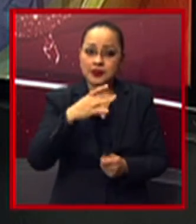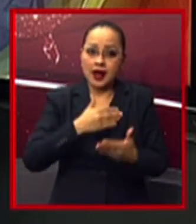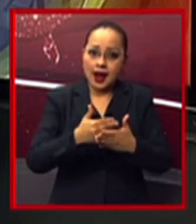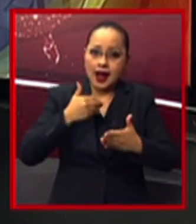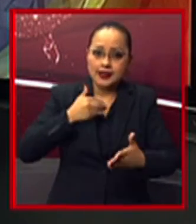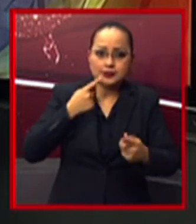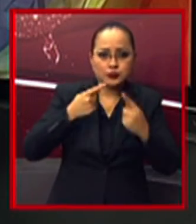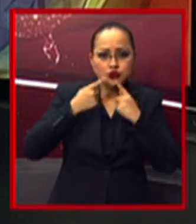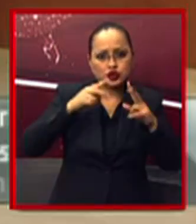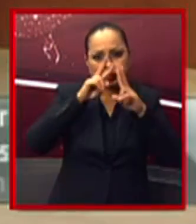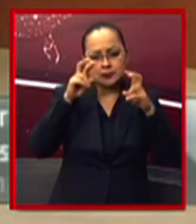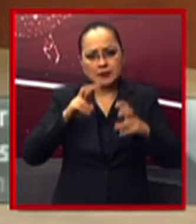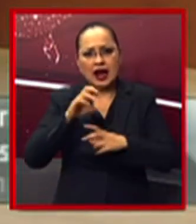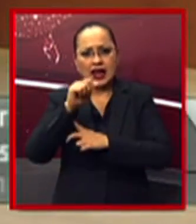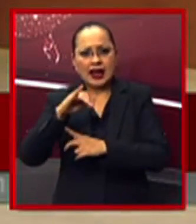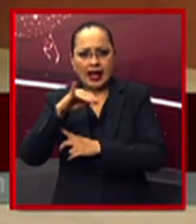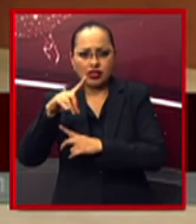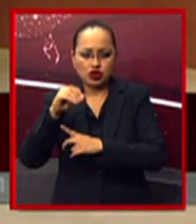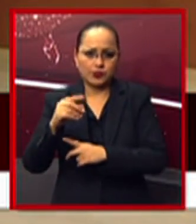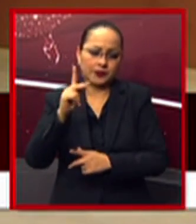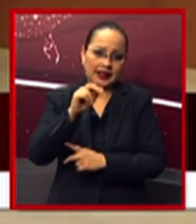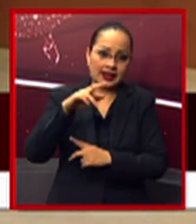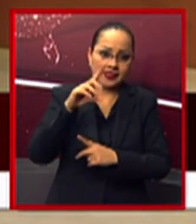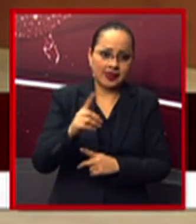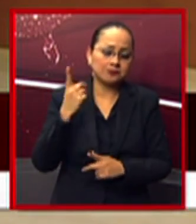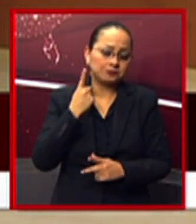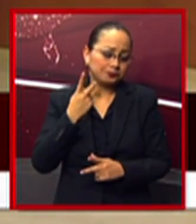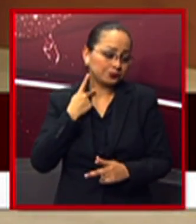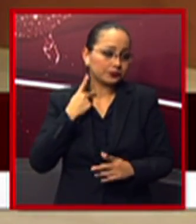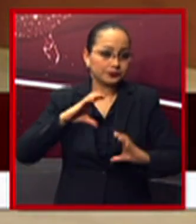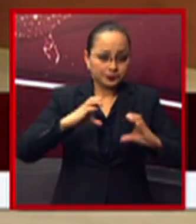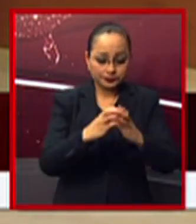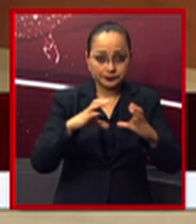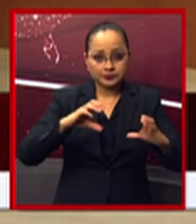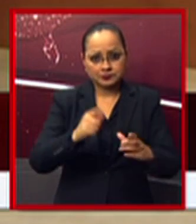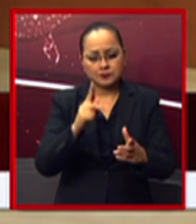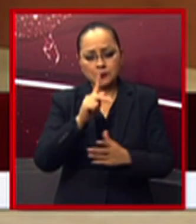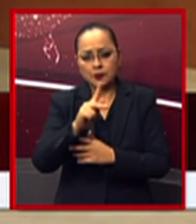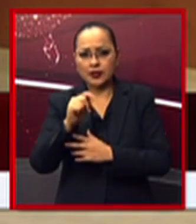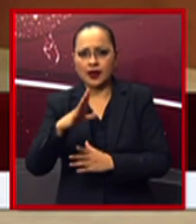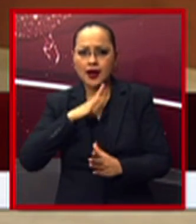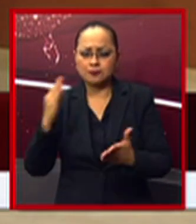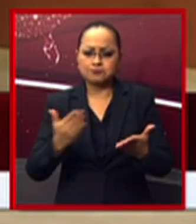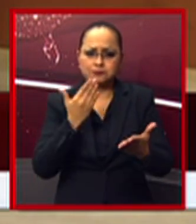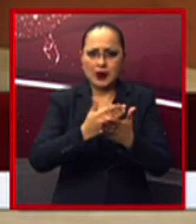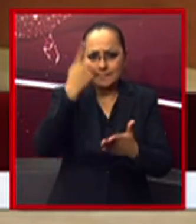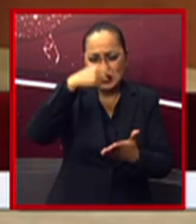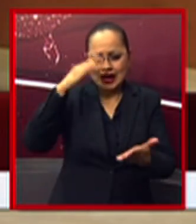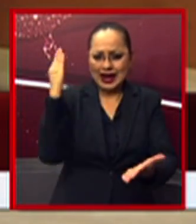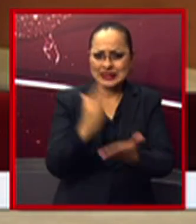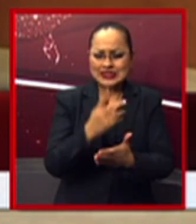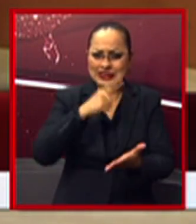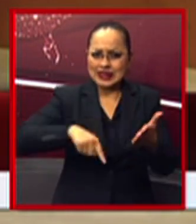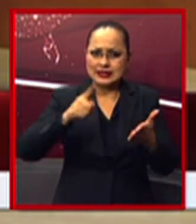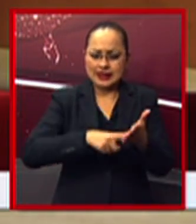del tema, los senadores Alejandro Encinas del PRD y Manuel Bartlett del Partido del Trabajo presentaron una moción suspensiva.